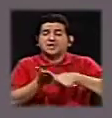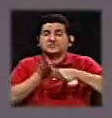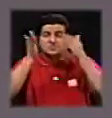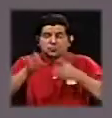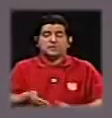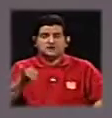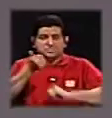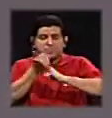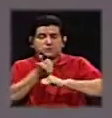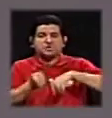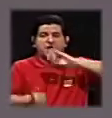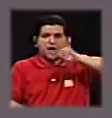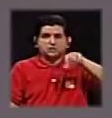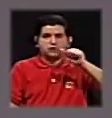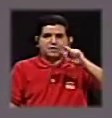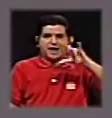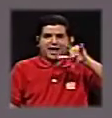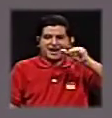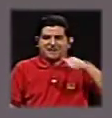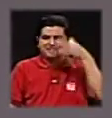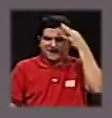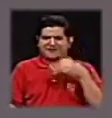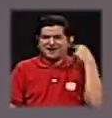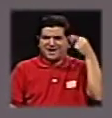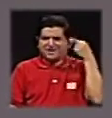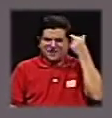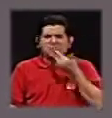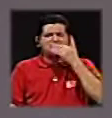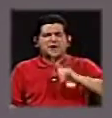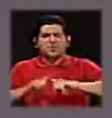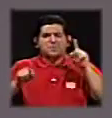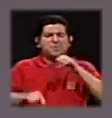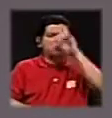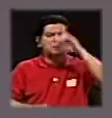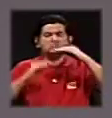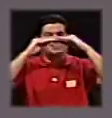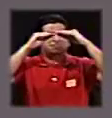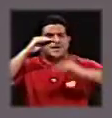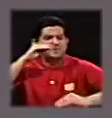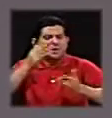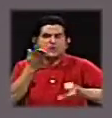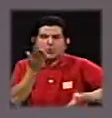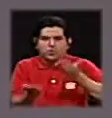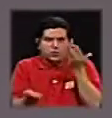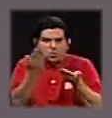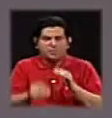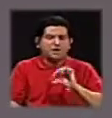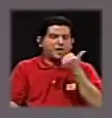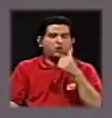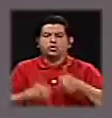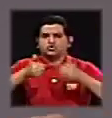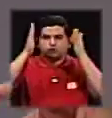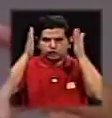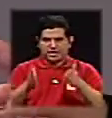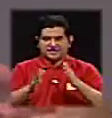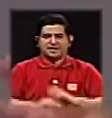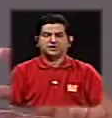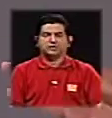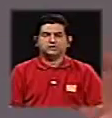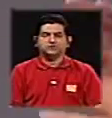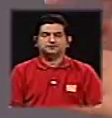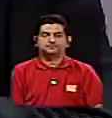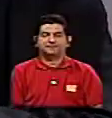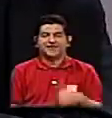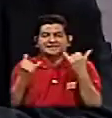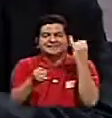Johnny Araya que cree que la gestión del gobierno ha sido muy mala, pero es un porcentaje menor en relación con los demás candidatos. Correcto. Para